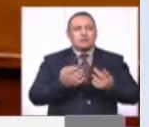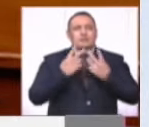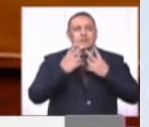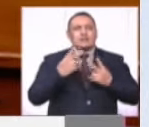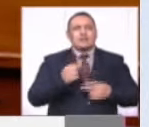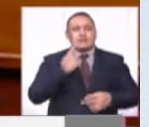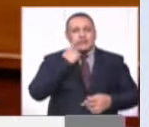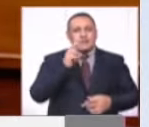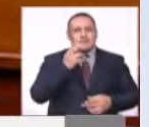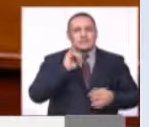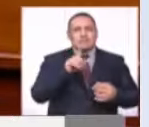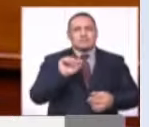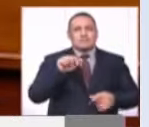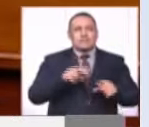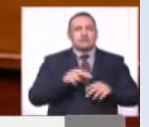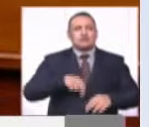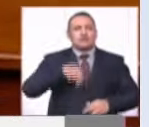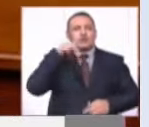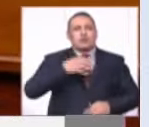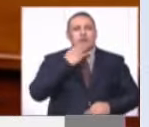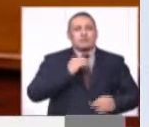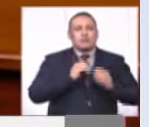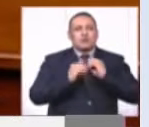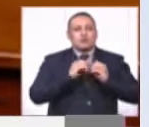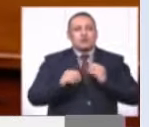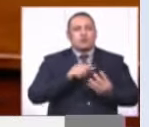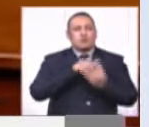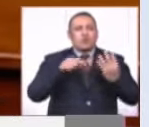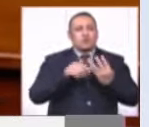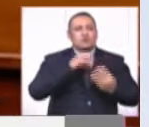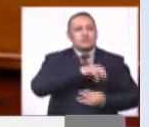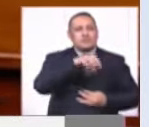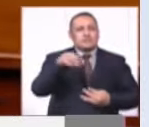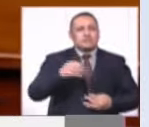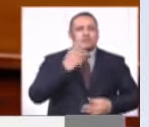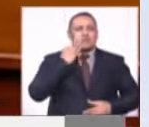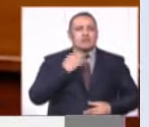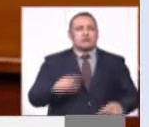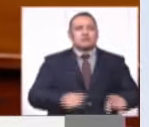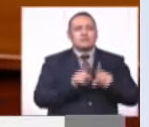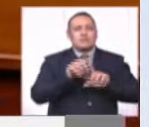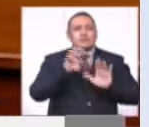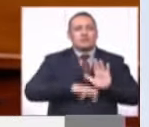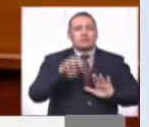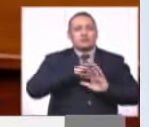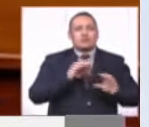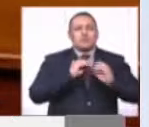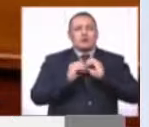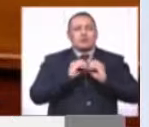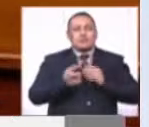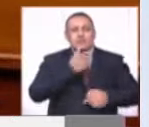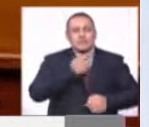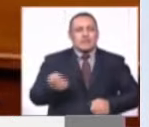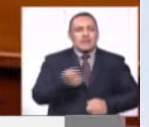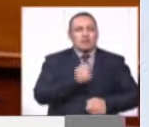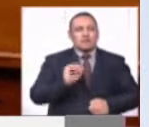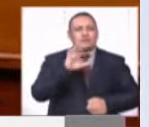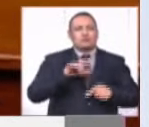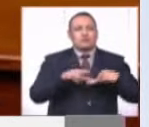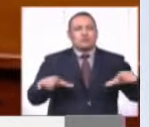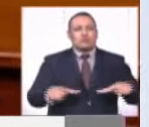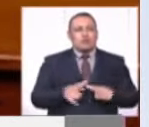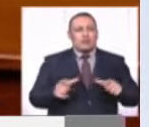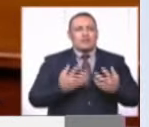Norte, la mejora del saneamiento en los 4 distritos de Chiclayo. El proyecto de mejoramiento de irrigación de 5 distritos,